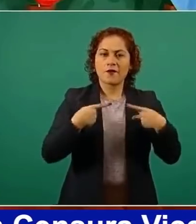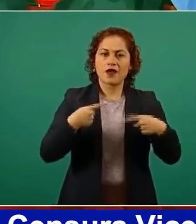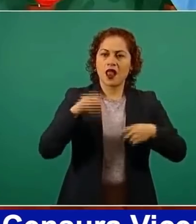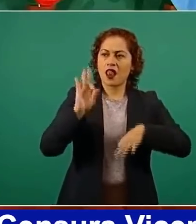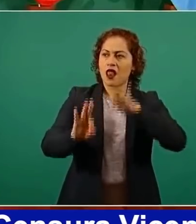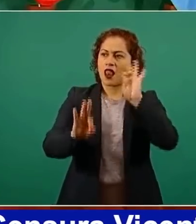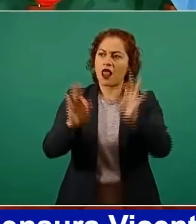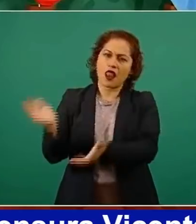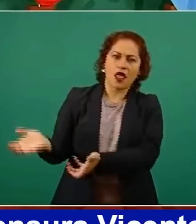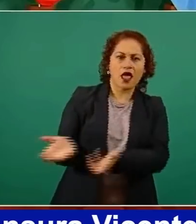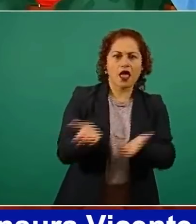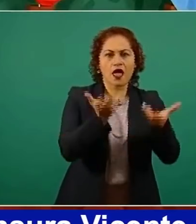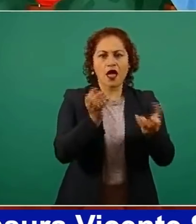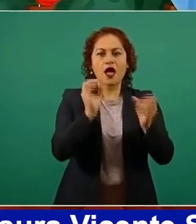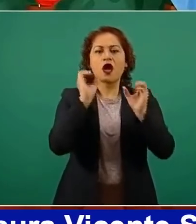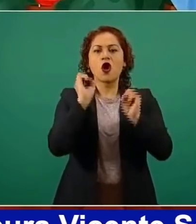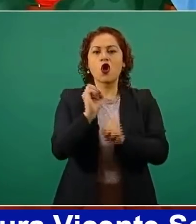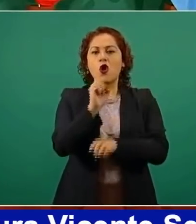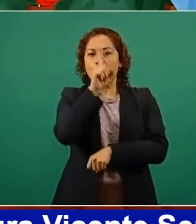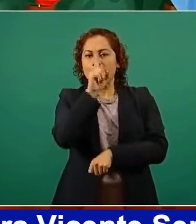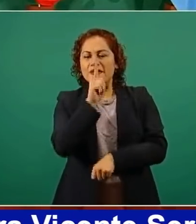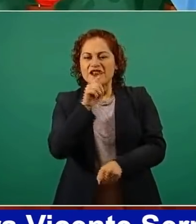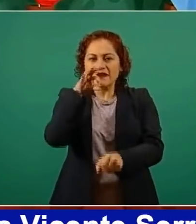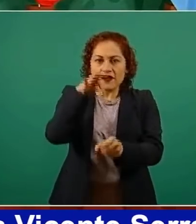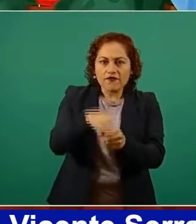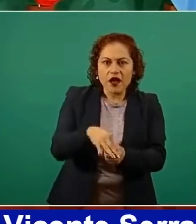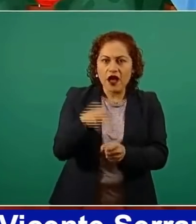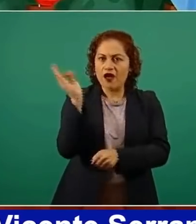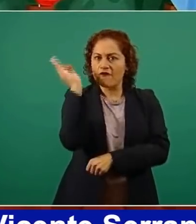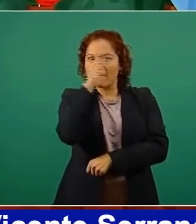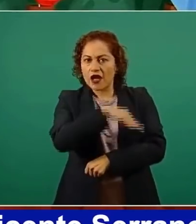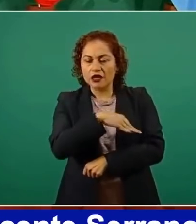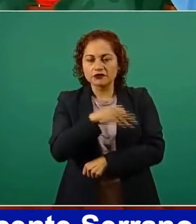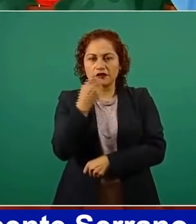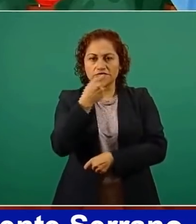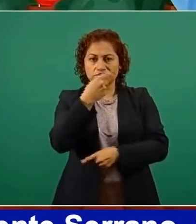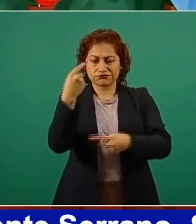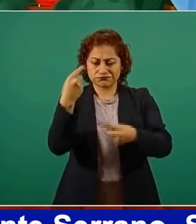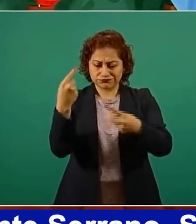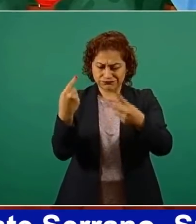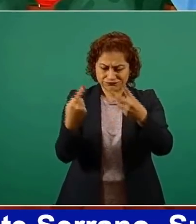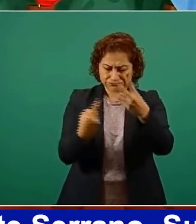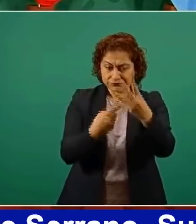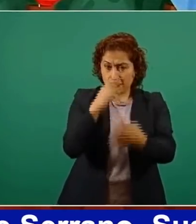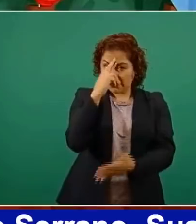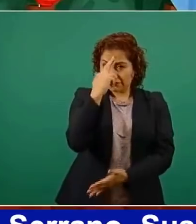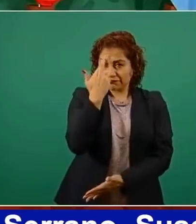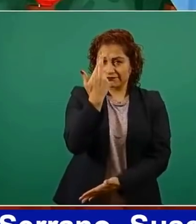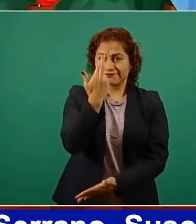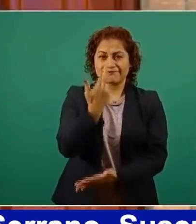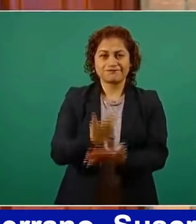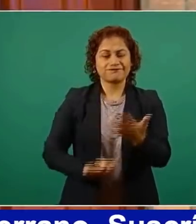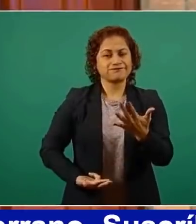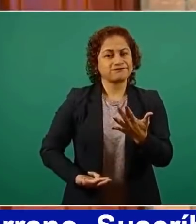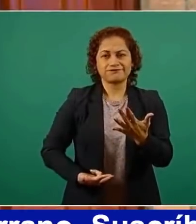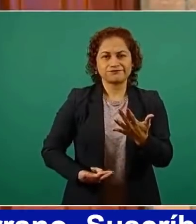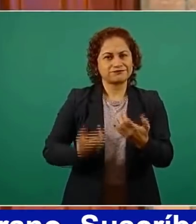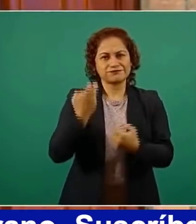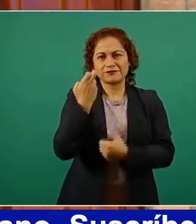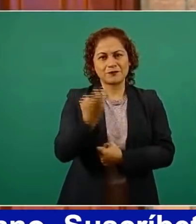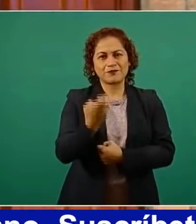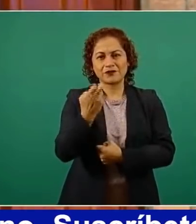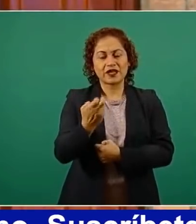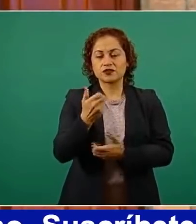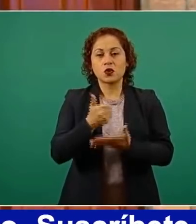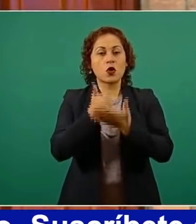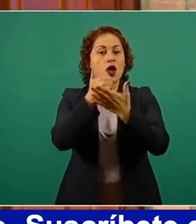falsificación de actas y todas esas abominables prácticas ilegales y antidemocráticas que